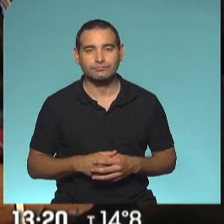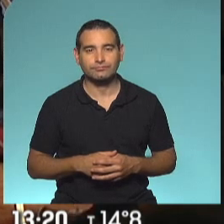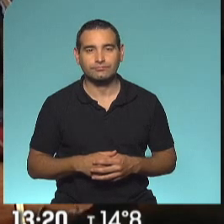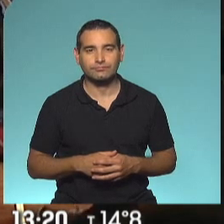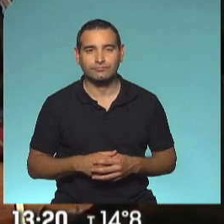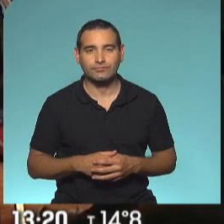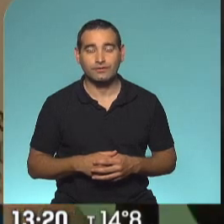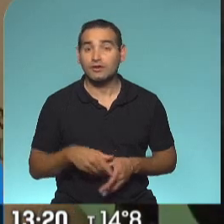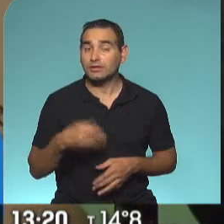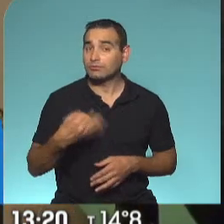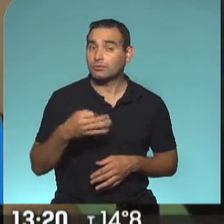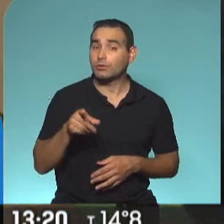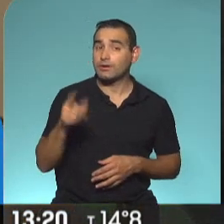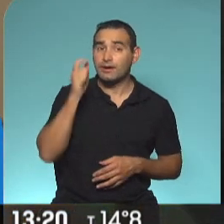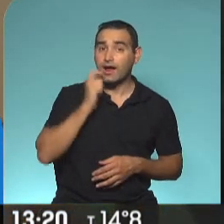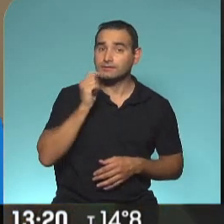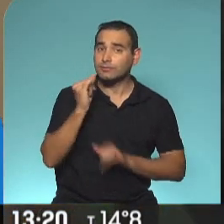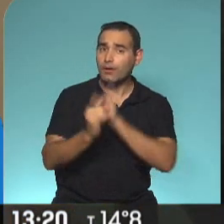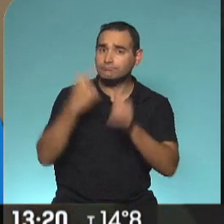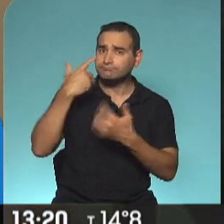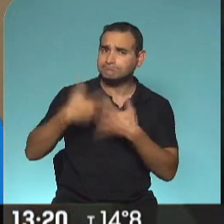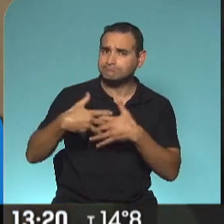Buenas reflexiones las que acaba de hacer Axel.